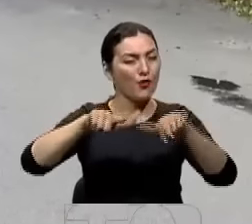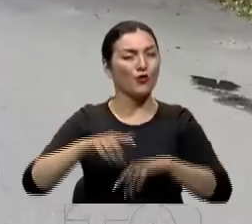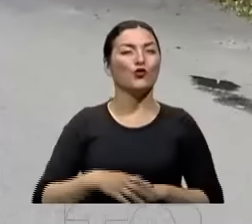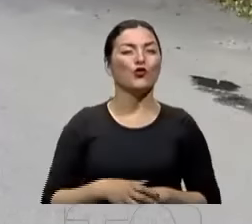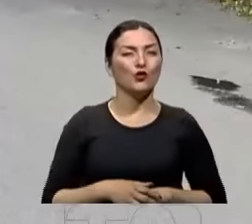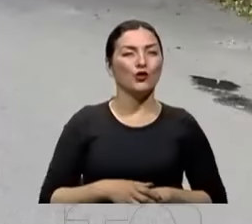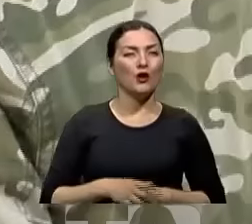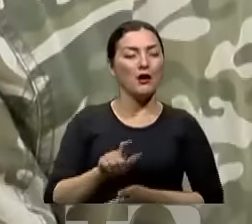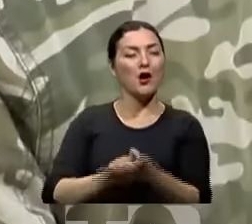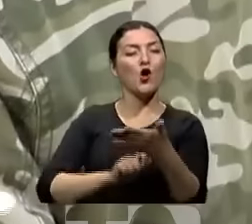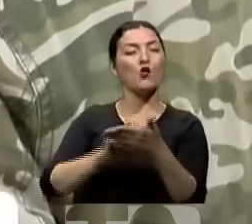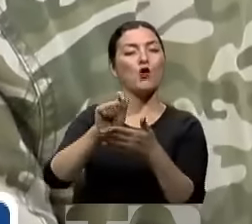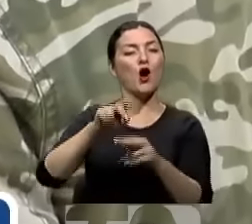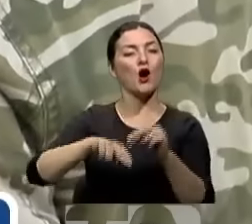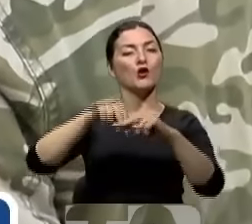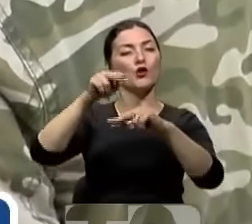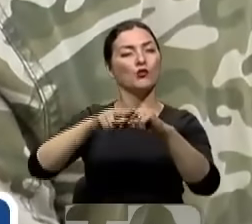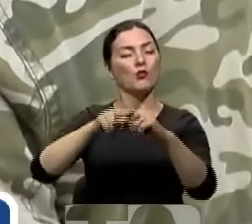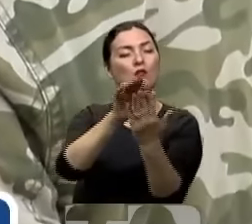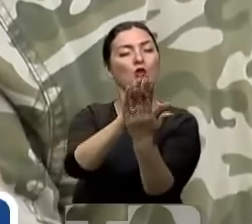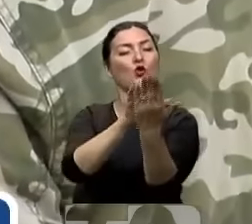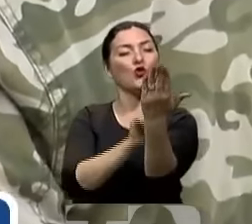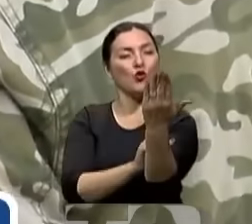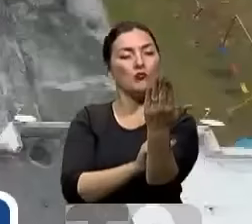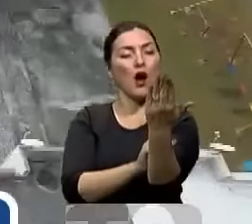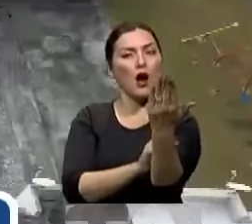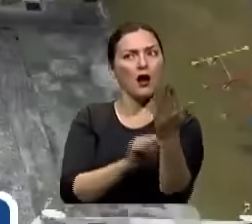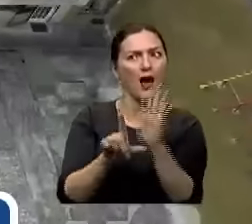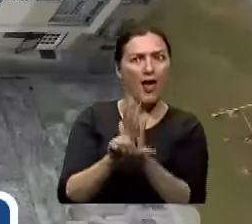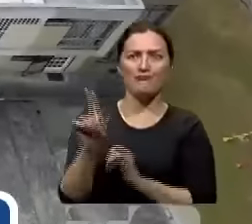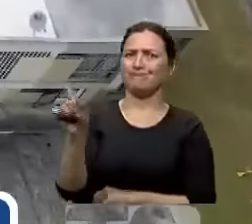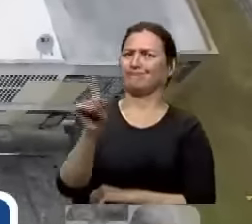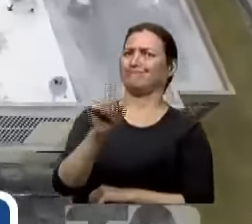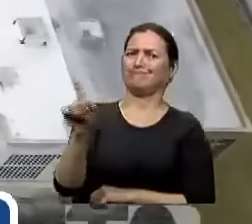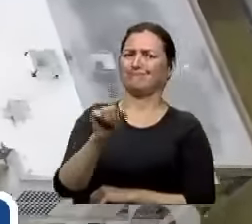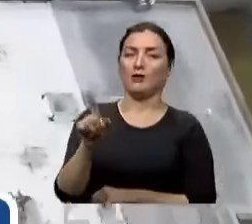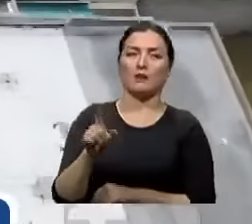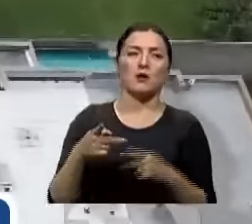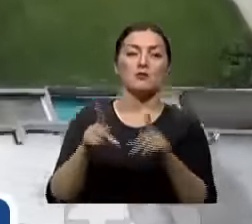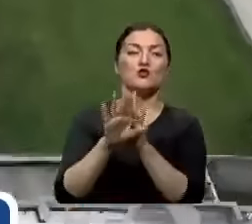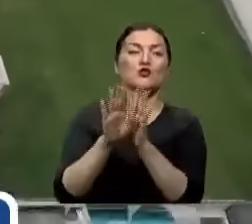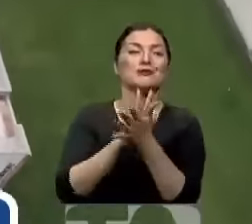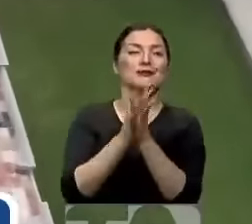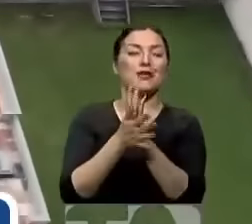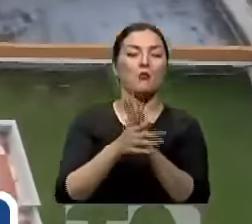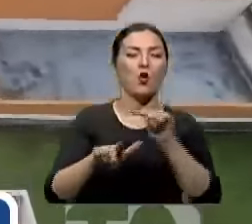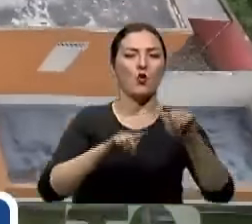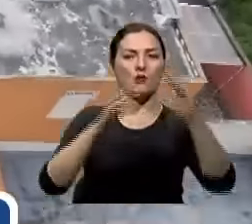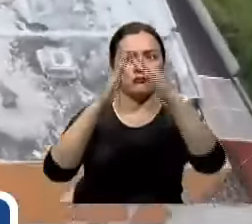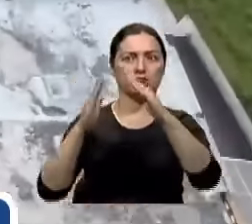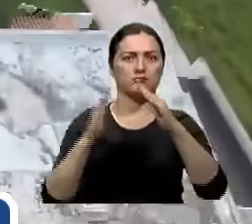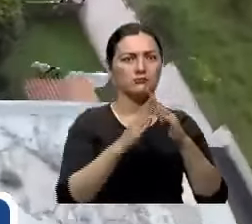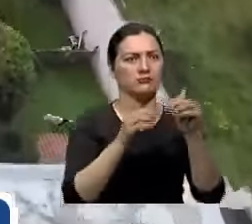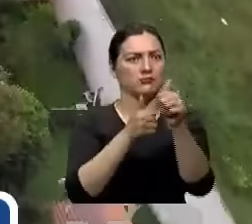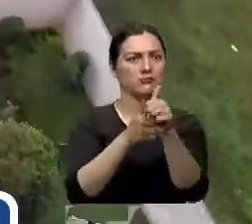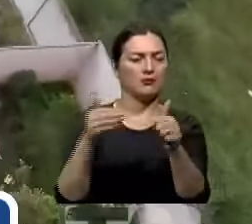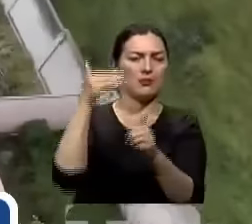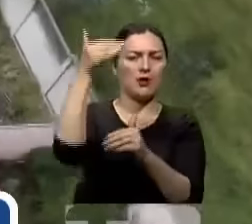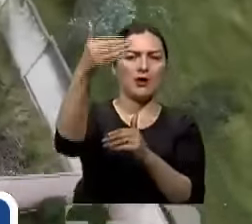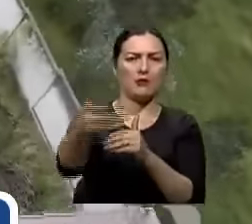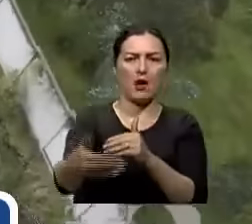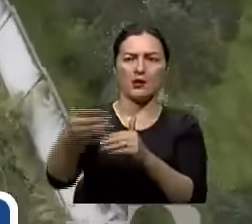que la aprobación de la construcción de este proyecto es ilegal porque el predio se encuentra en medio de una zona residencial y colinda con